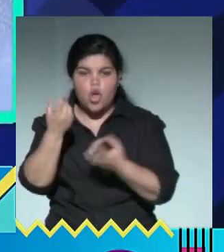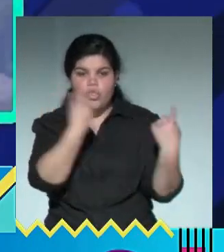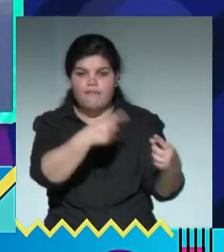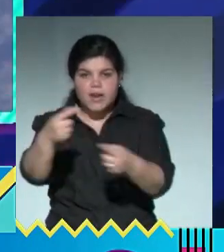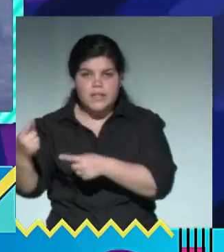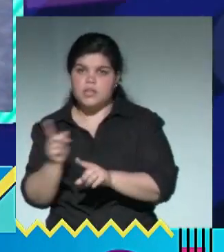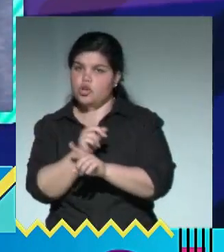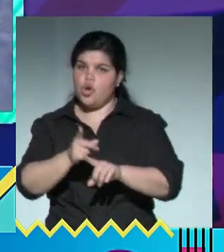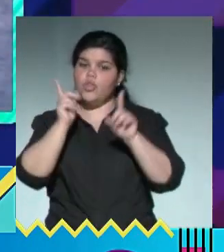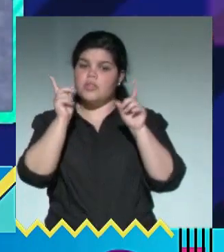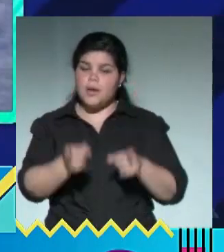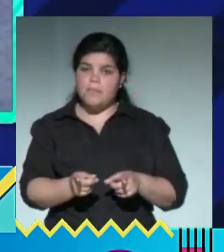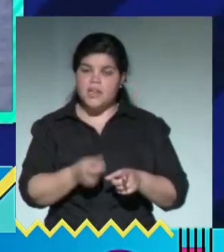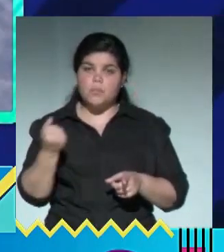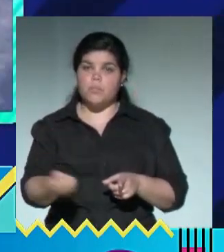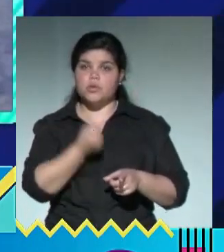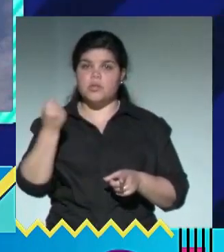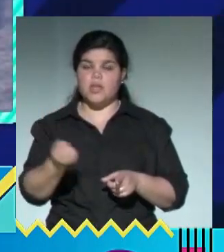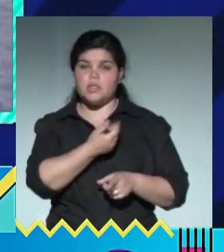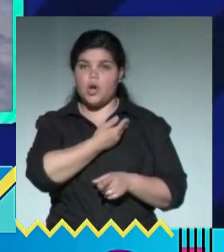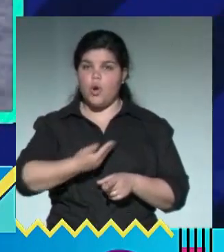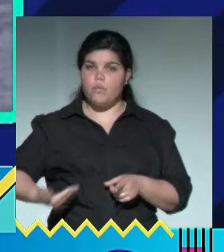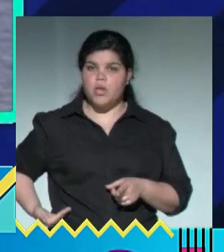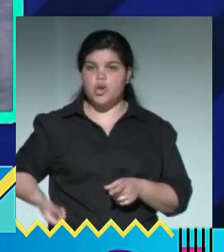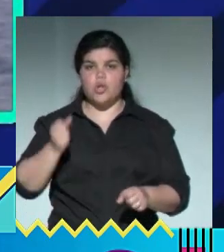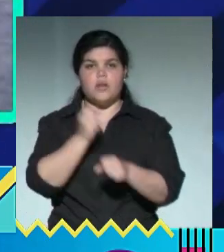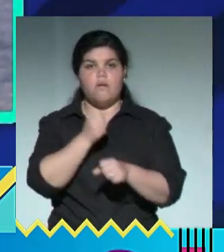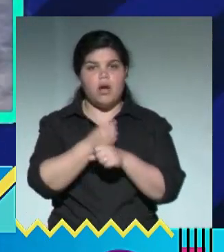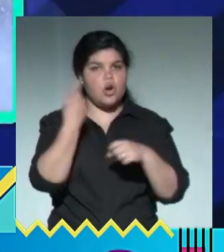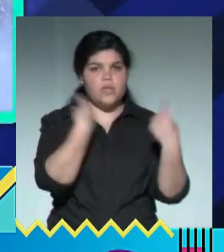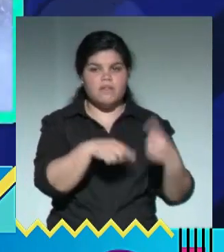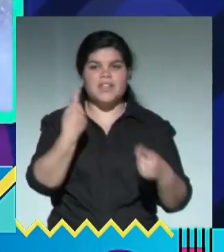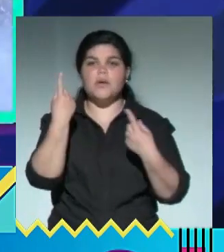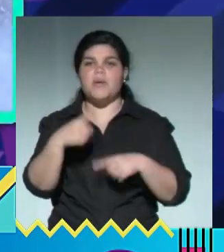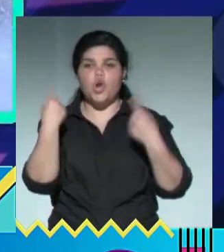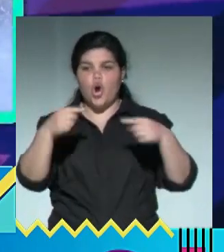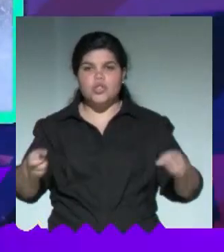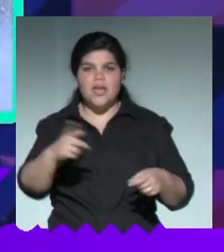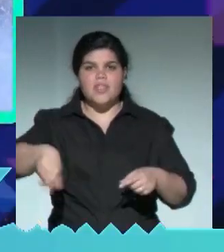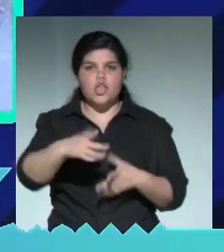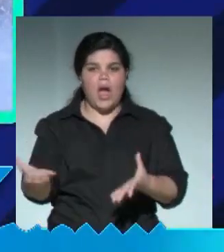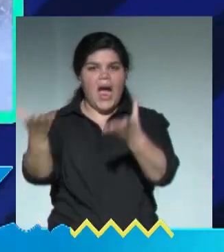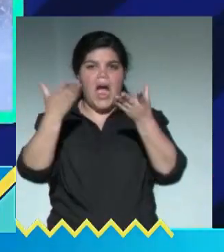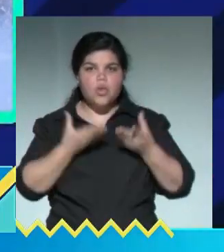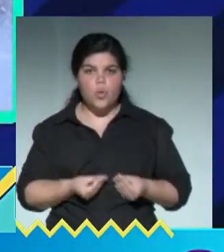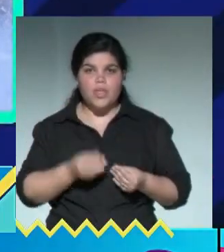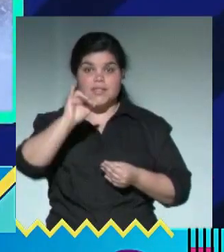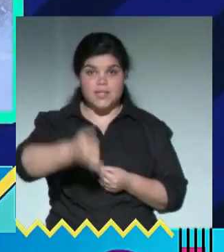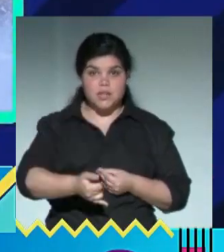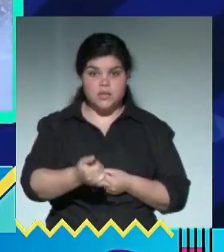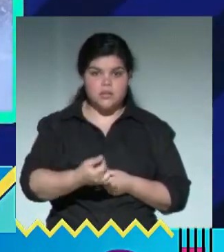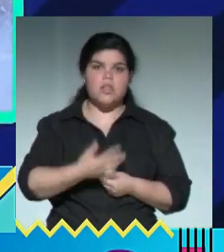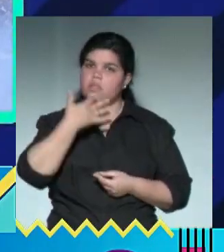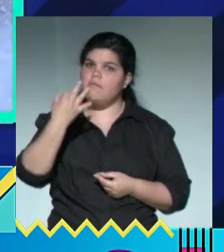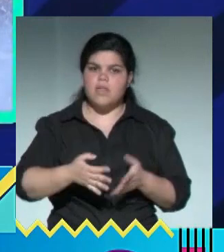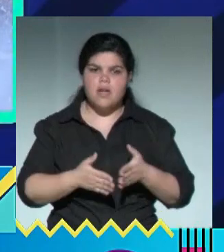distintas dependencias del Estado que tienen otras funciones, pero que tanto su equipamiento como el personal técnico es muy necesario en algunos momentos. Y la verdad que apareció